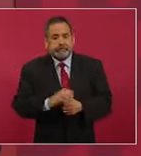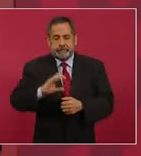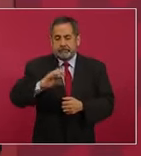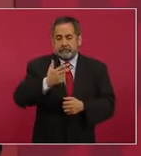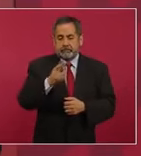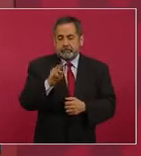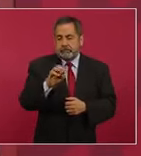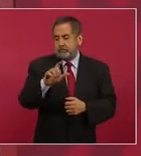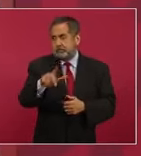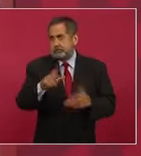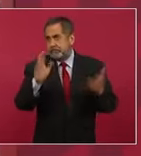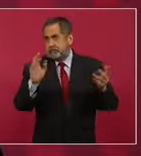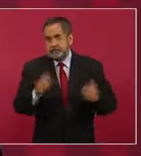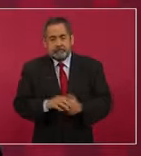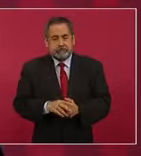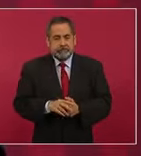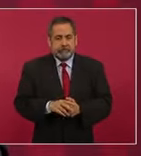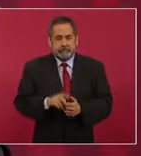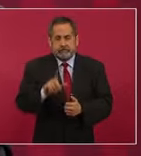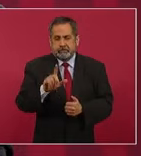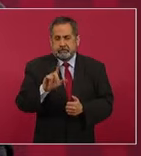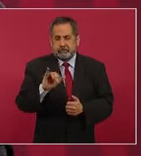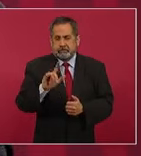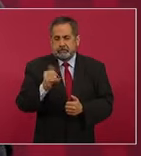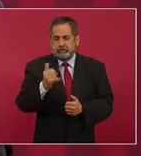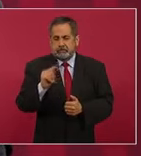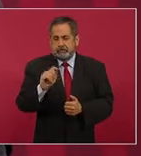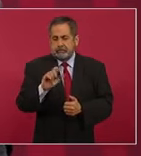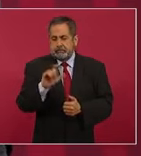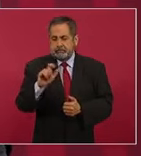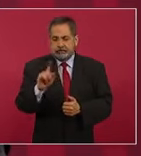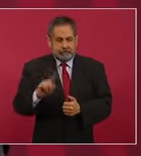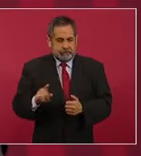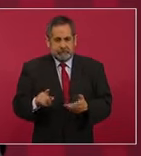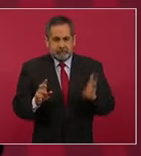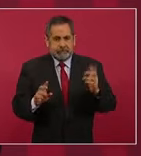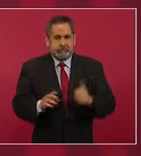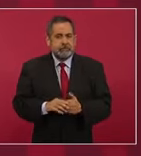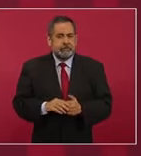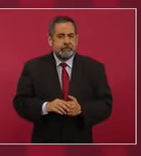Chumel, Lili Téllez,